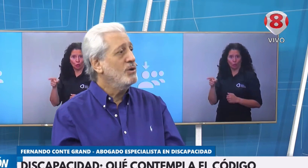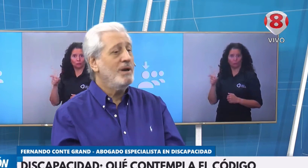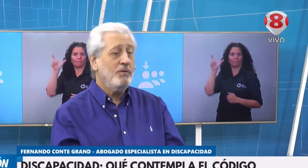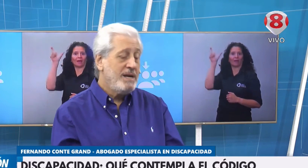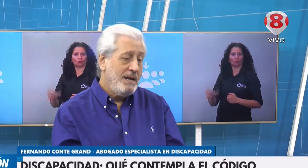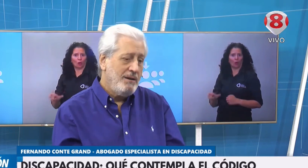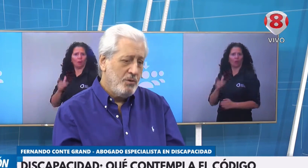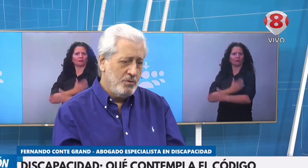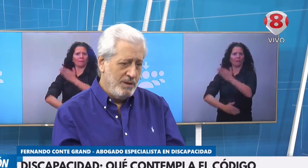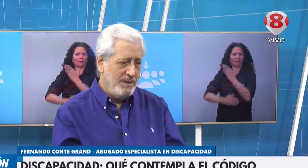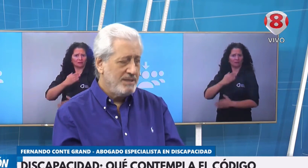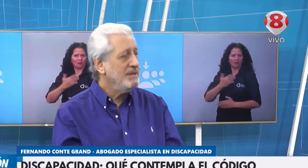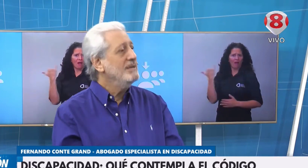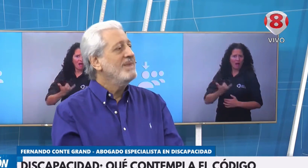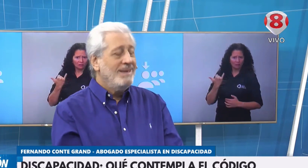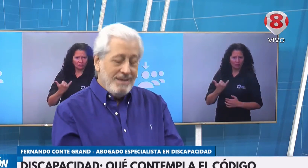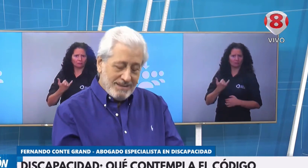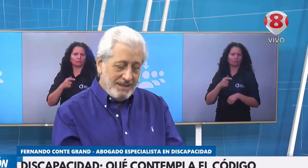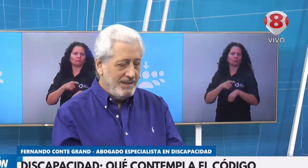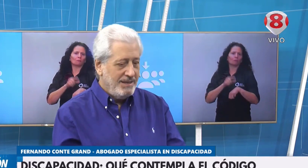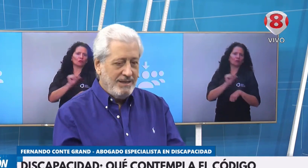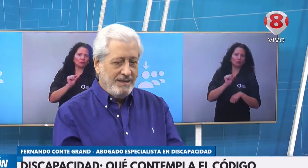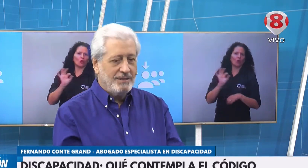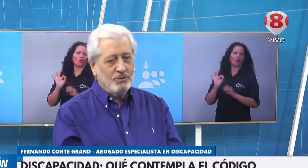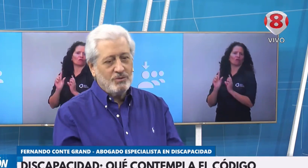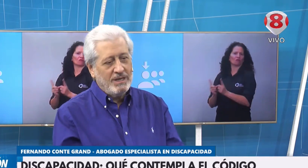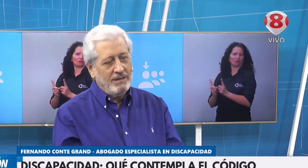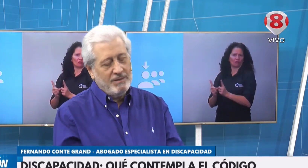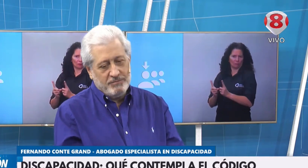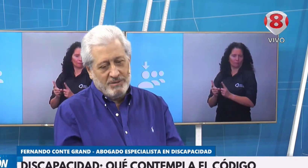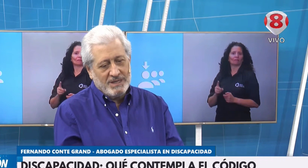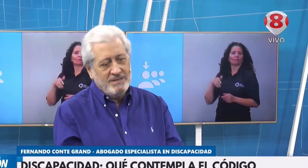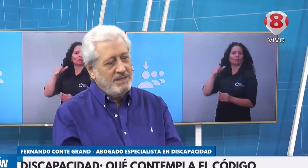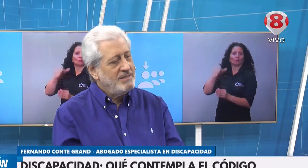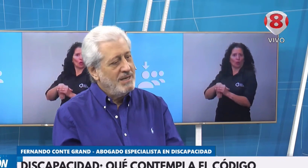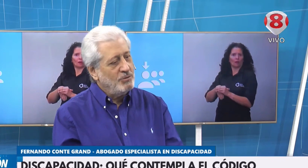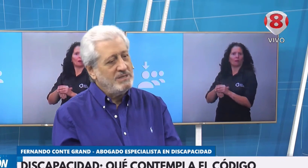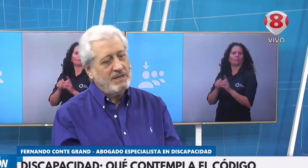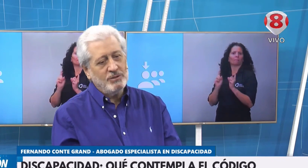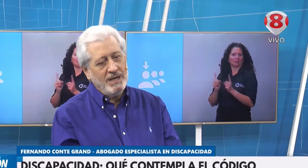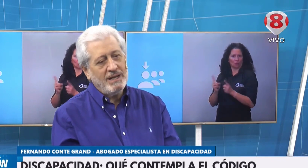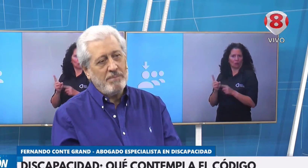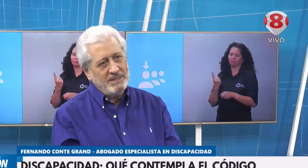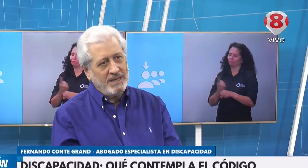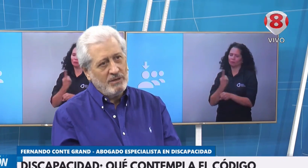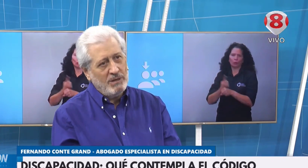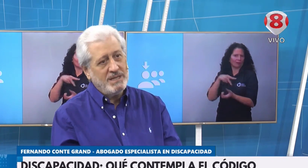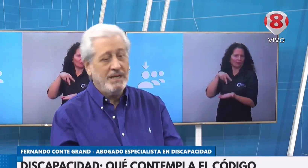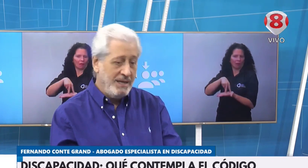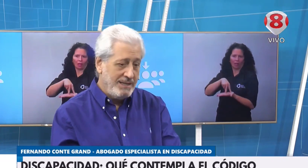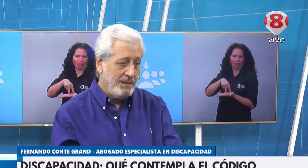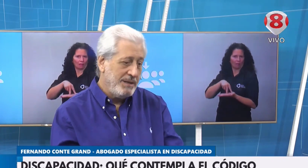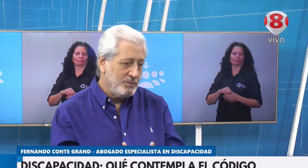eso los fiscales sa có actuar no tiene en esto serie fundamental incidencia la justicia electoral en capacitar